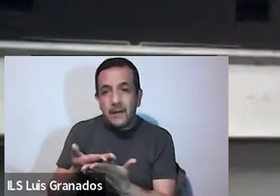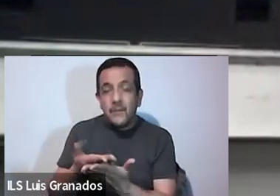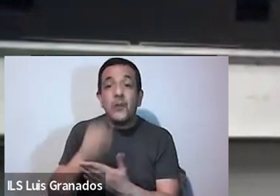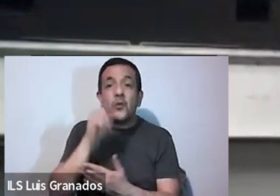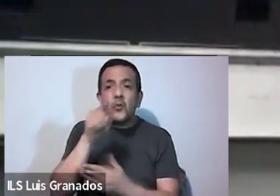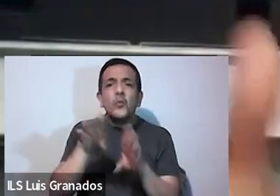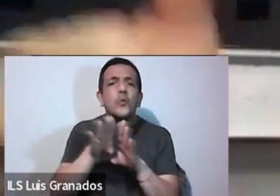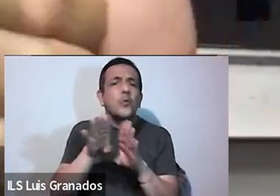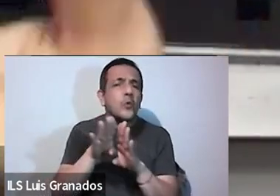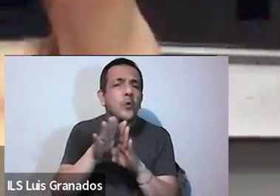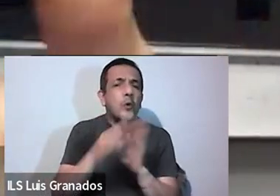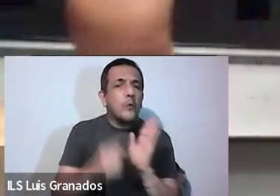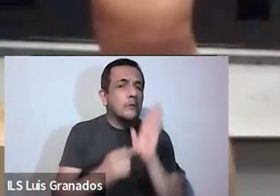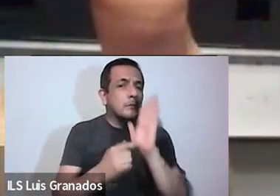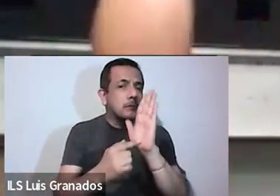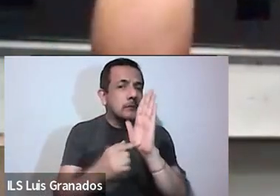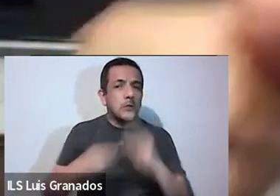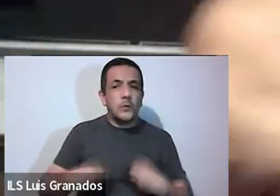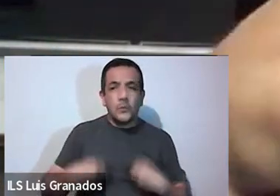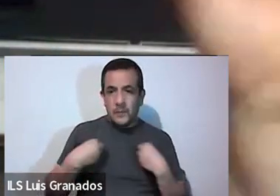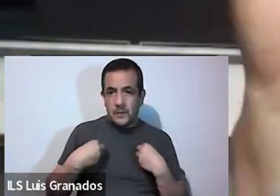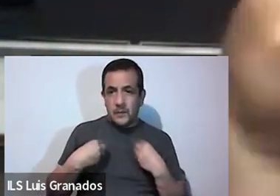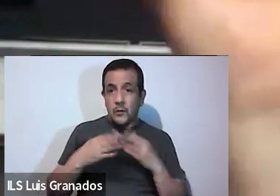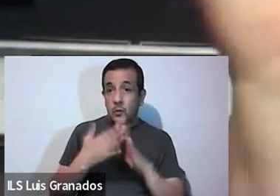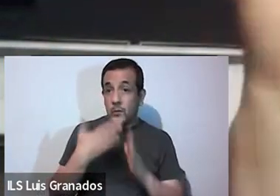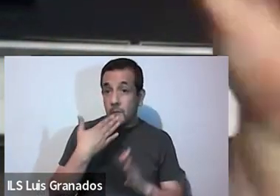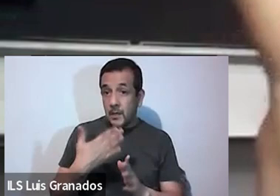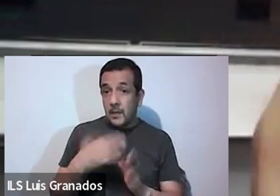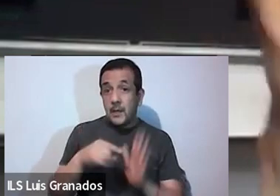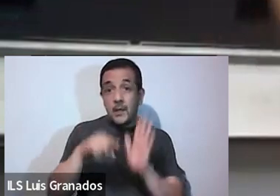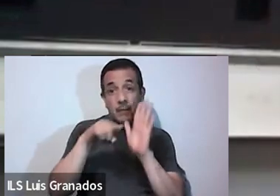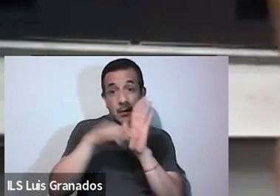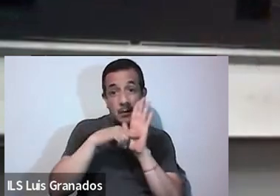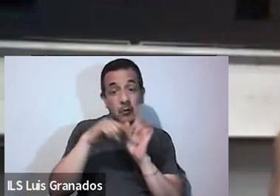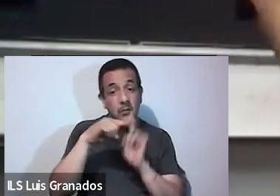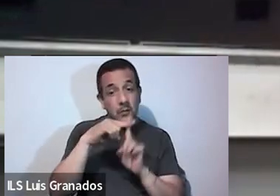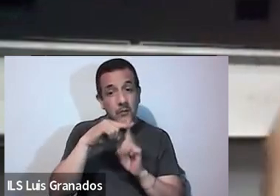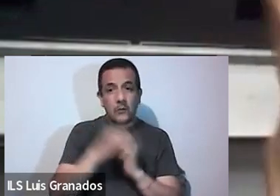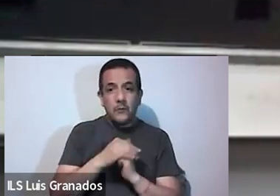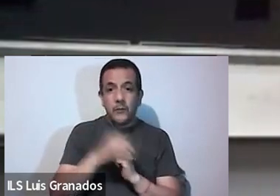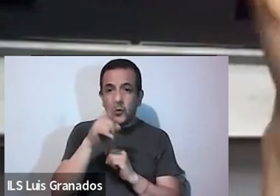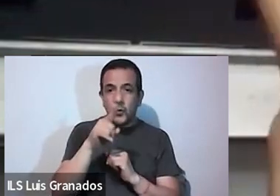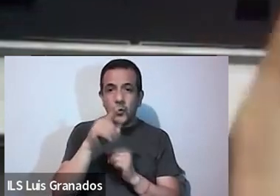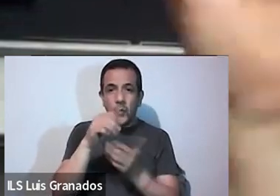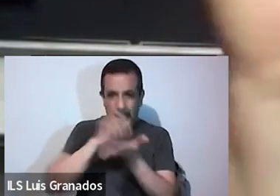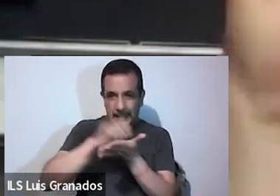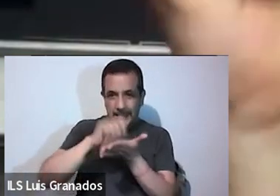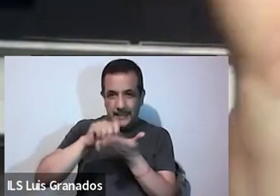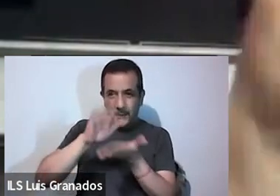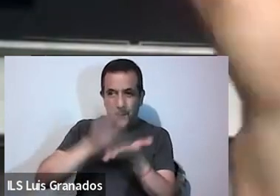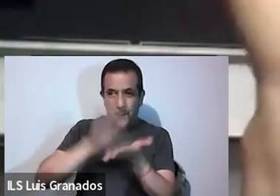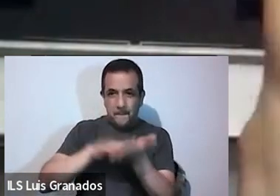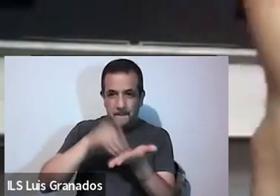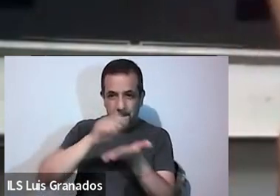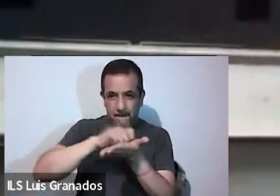¿Cómo reflejas tu vida? ¿Estás negativo? Vele marcando ahí en tu lugar como si